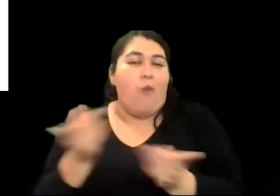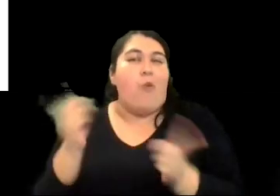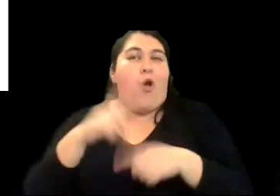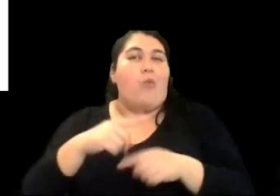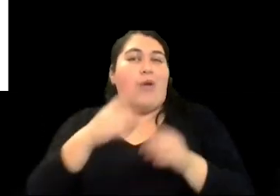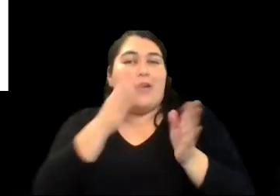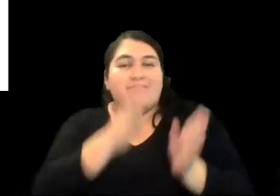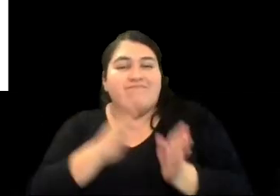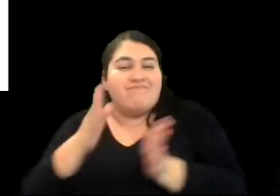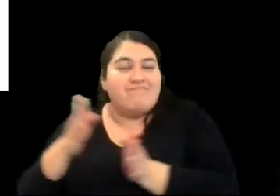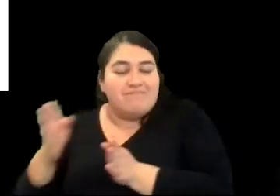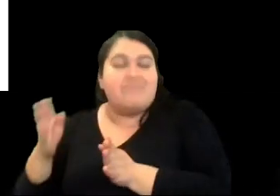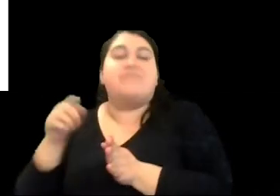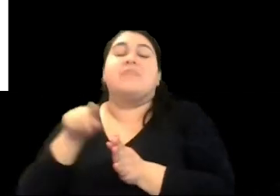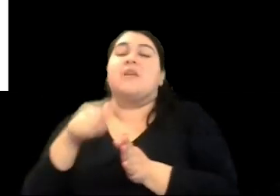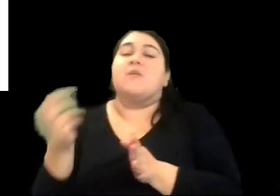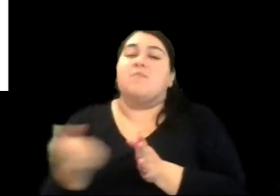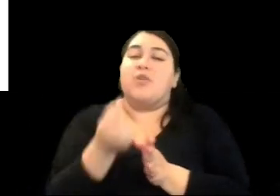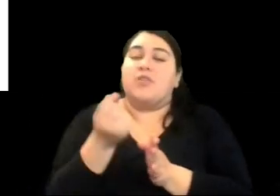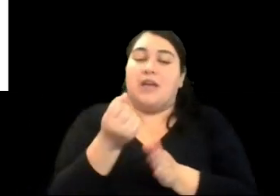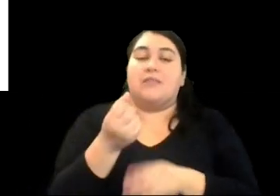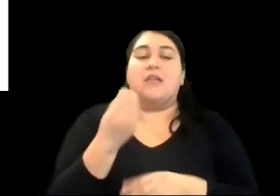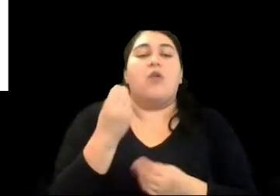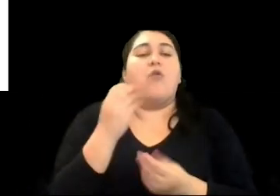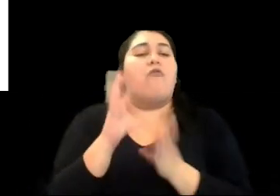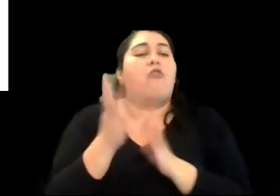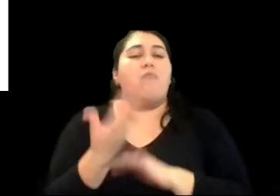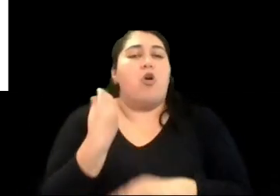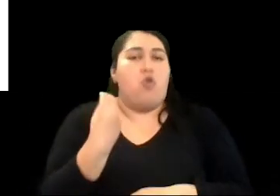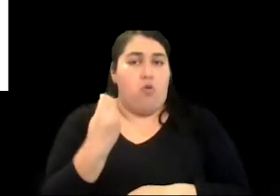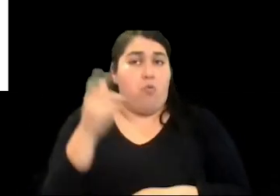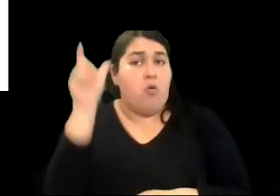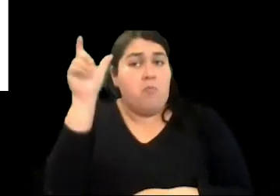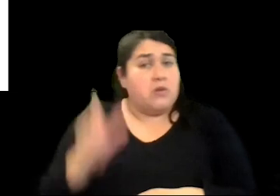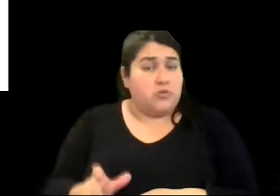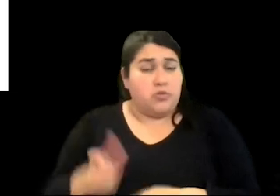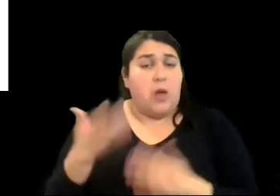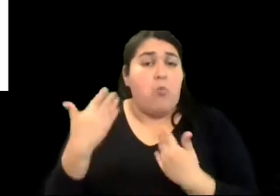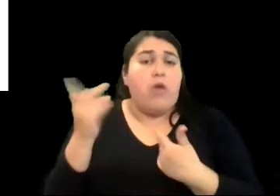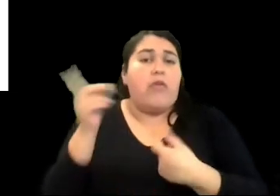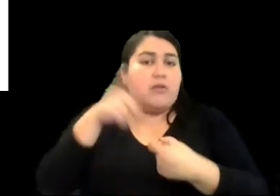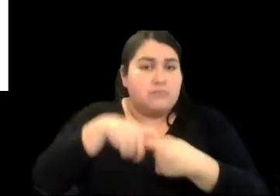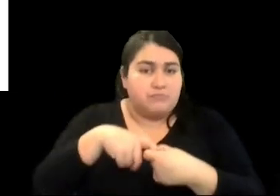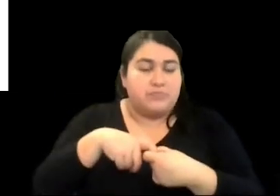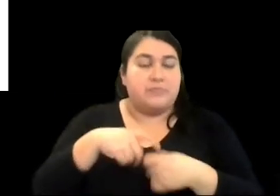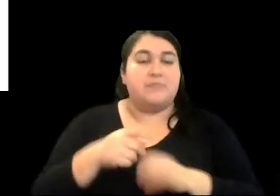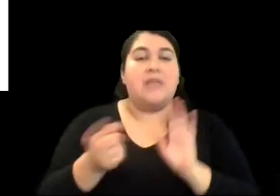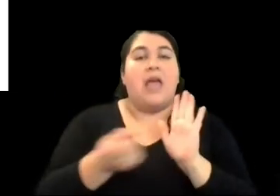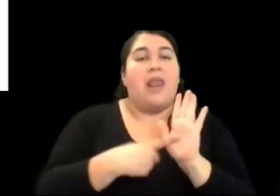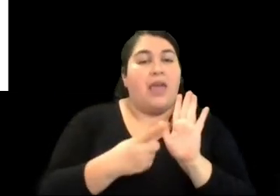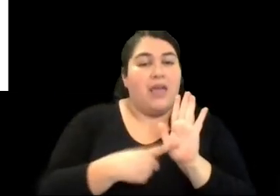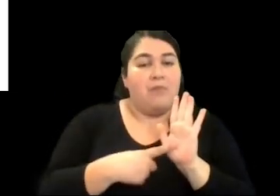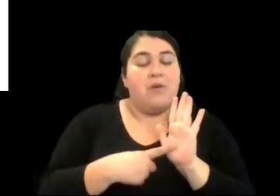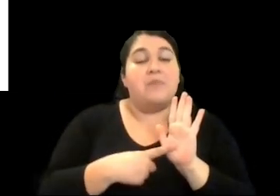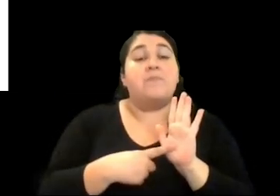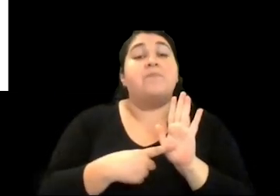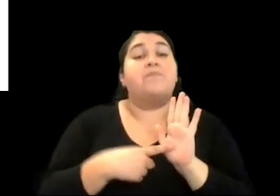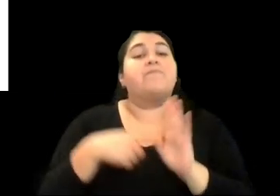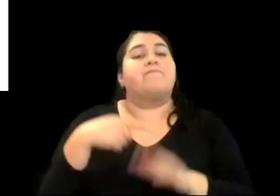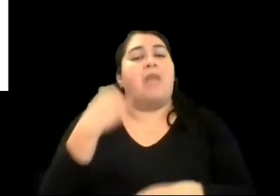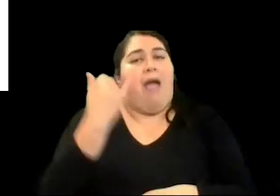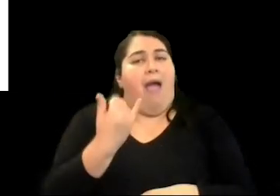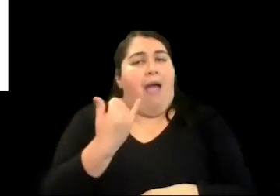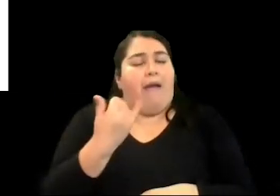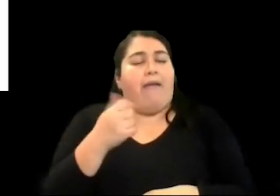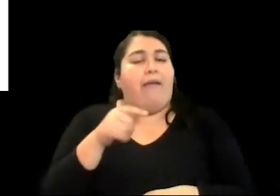en el régimen? Vamos a ver cómo el contribuyente puede adherir a este régimen. Y para ello establecimos también